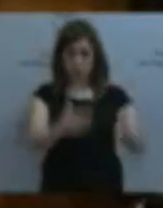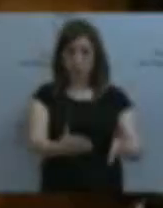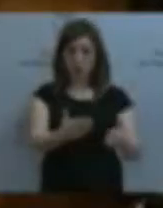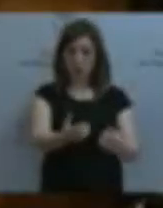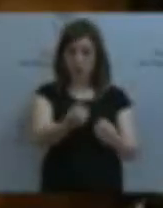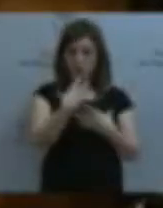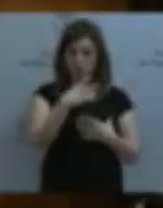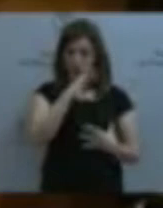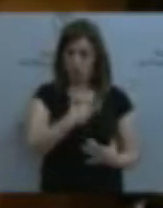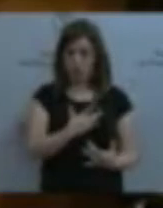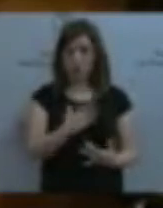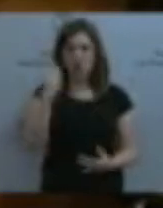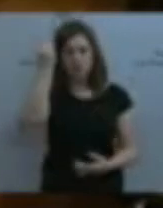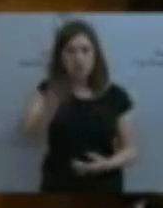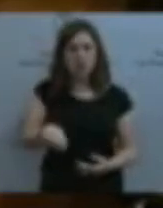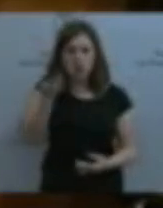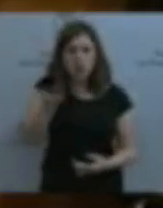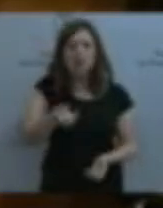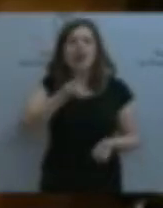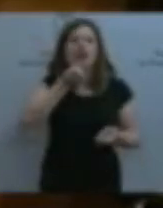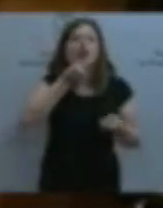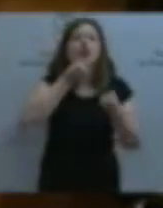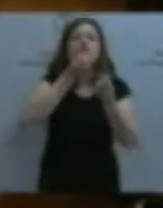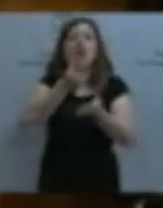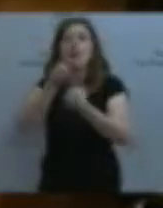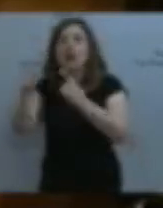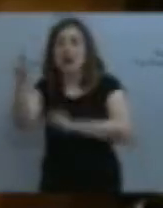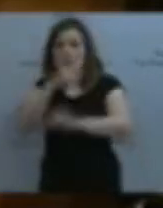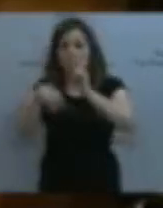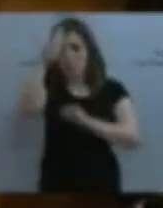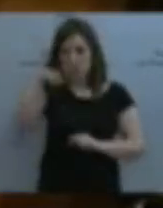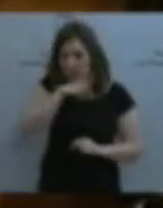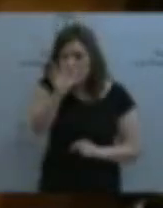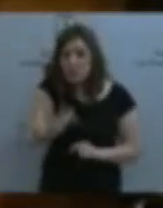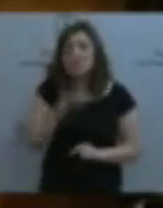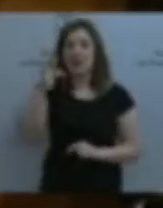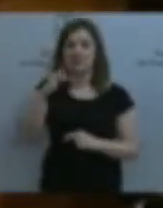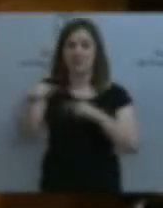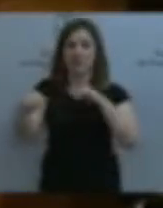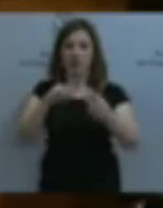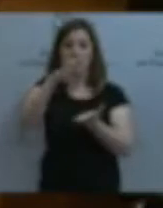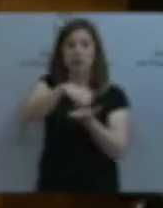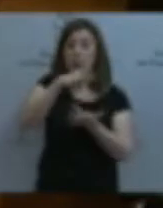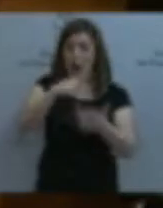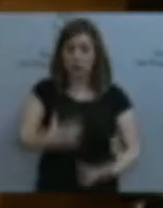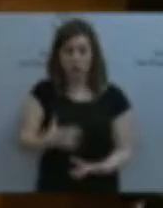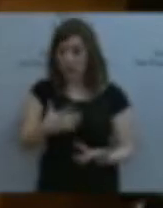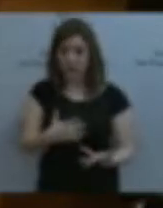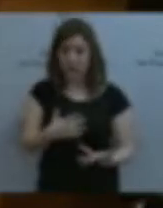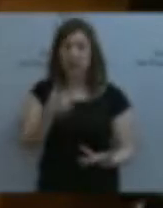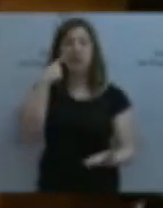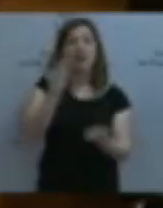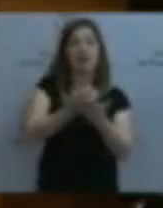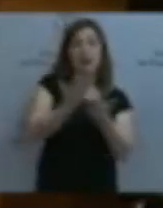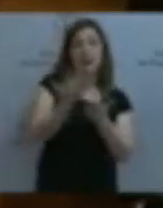aportar era importante el comunicárselo tanto al AMPA, que formuló la denuncia, como a la dirección del centro, que a día de hoy no solamente constatan